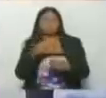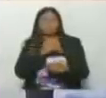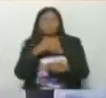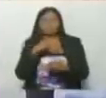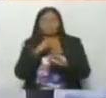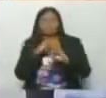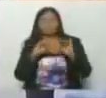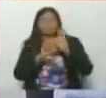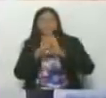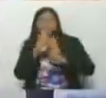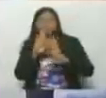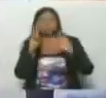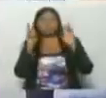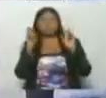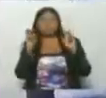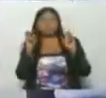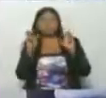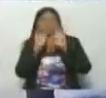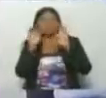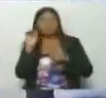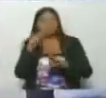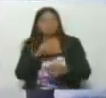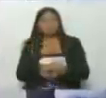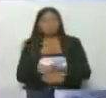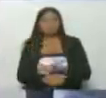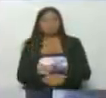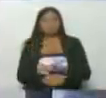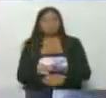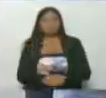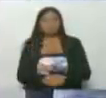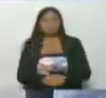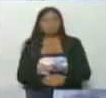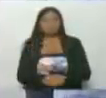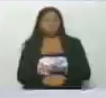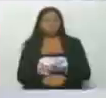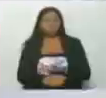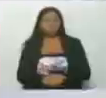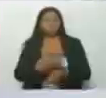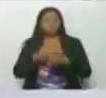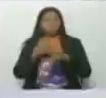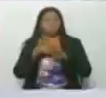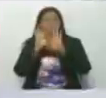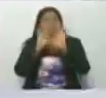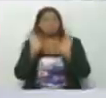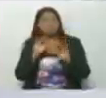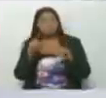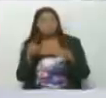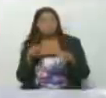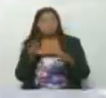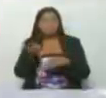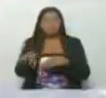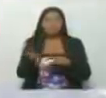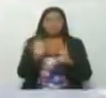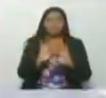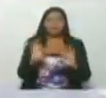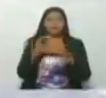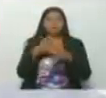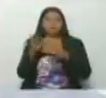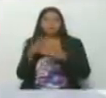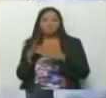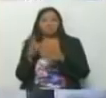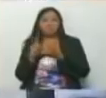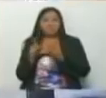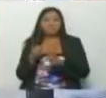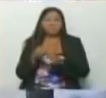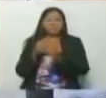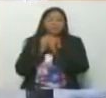desarrollando una nueva dinámica este según fidel power o salino del estado de que están rezando sin la dependencia extrema y exagerada que existió